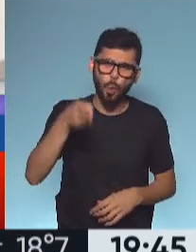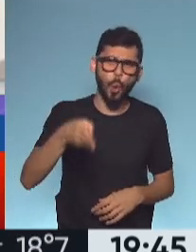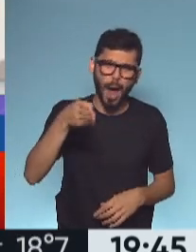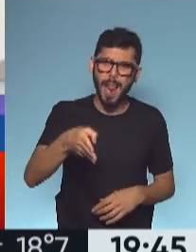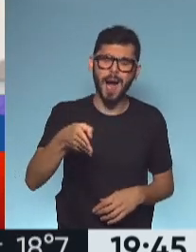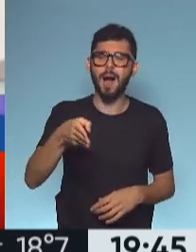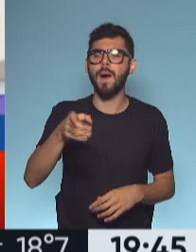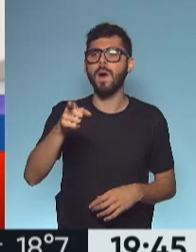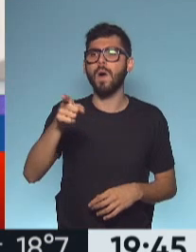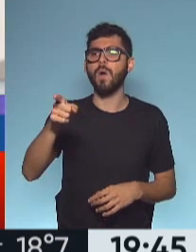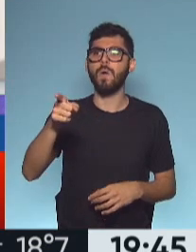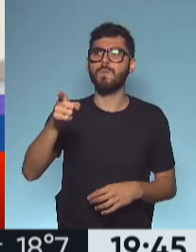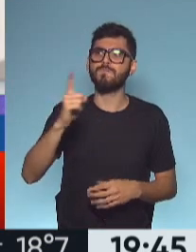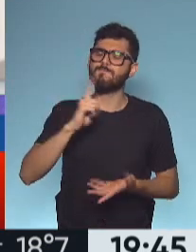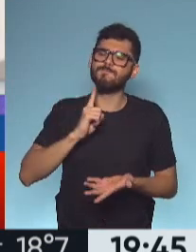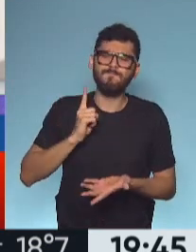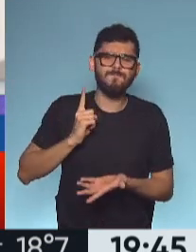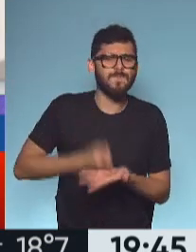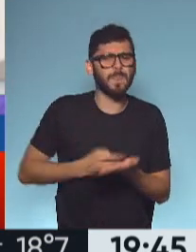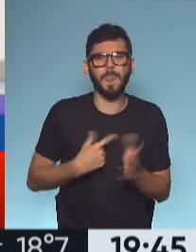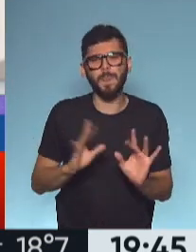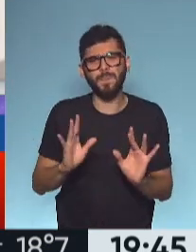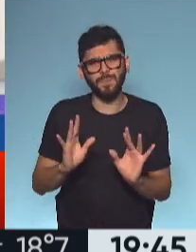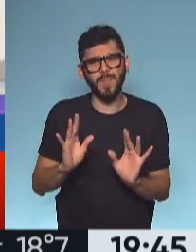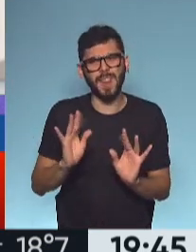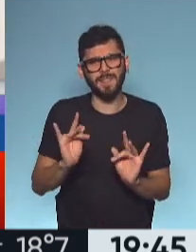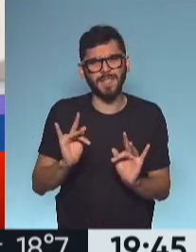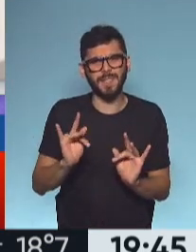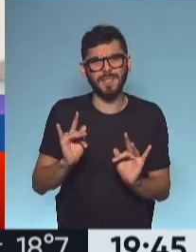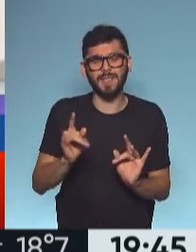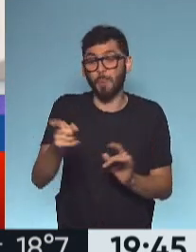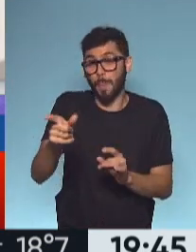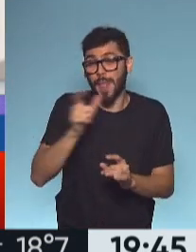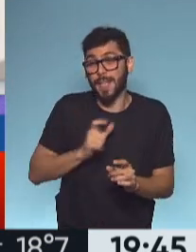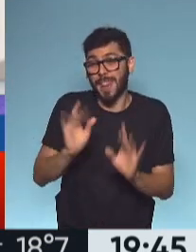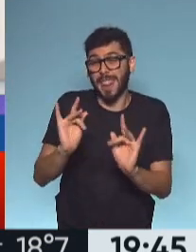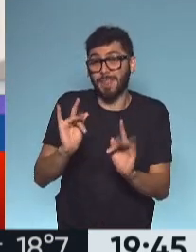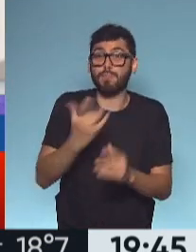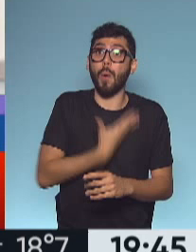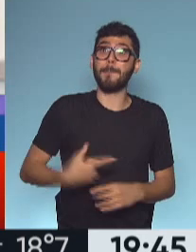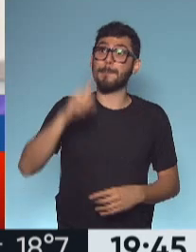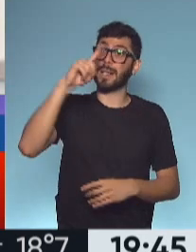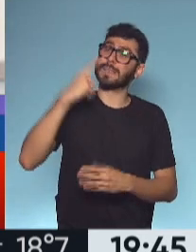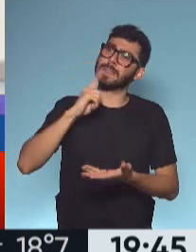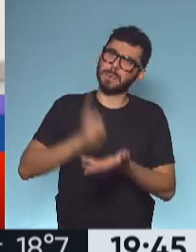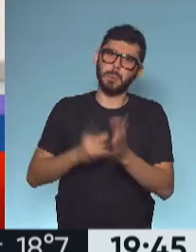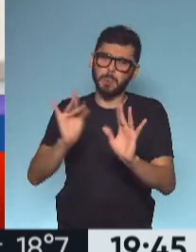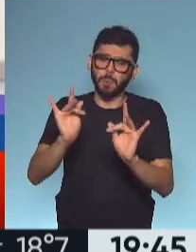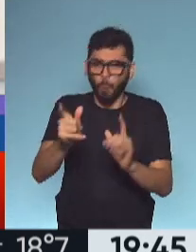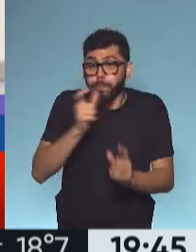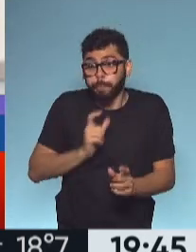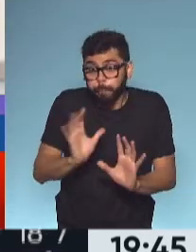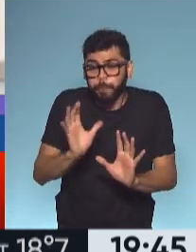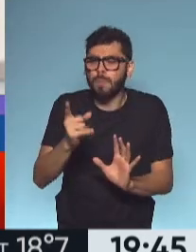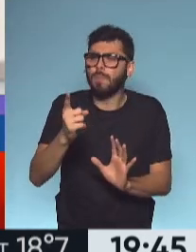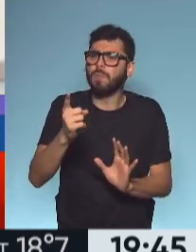que había sido esa decisión difícil, recién lo adjetivaba de esa forma, la decisión del presidente de la Nación. Lo que me